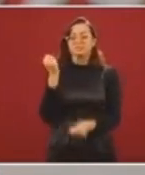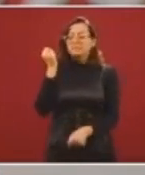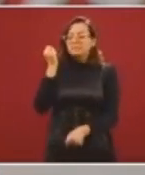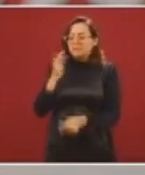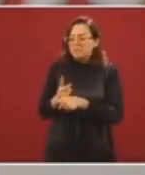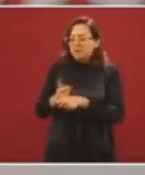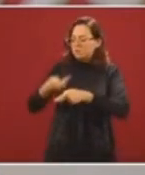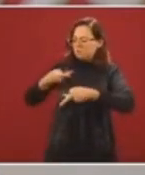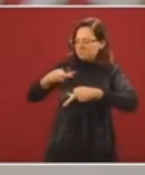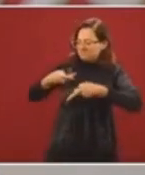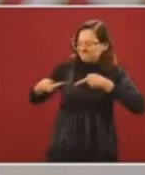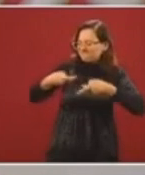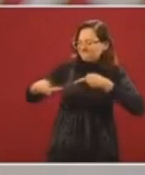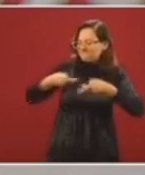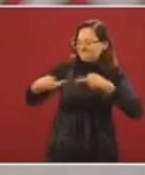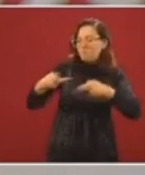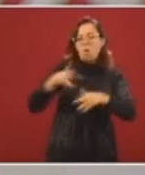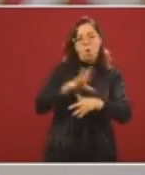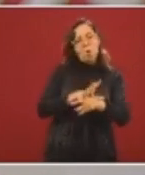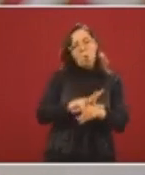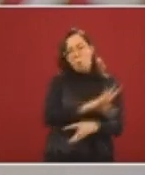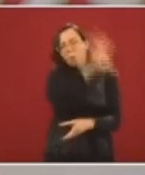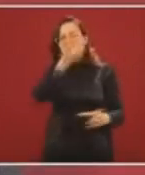para tener toda la infraestructura necesaria